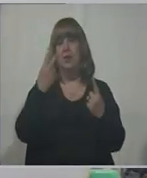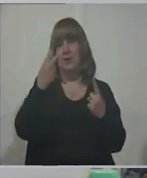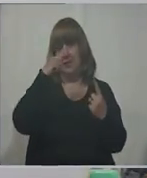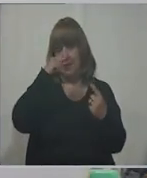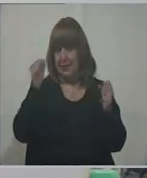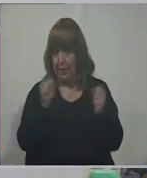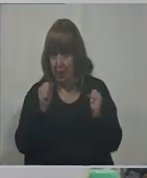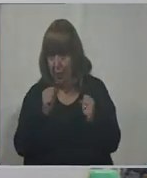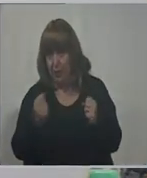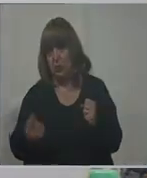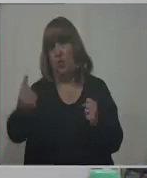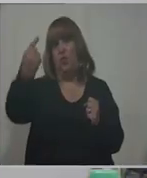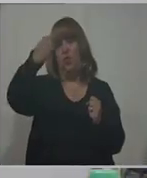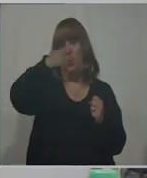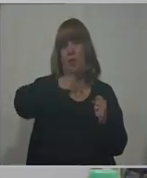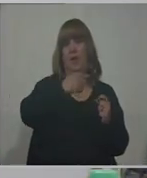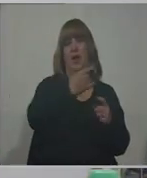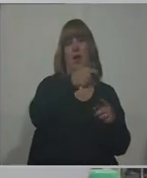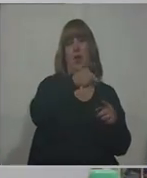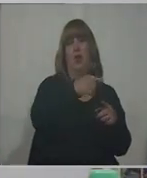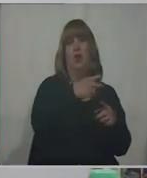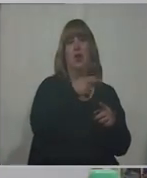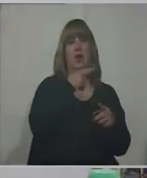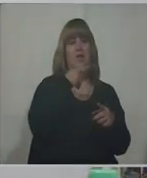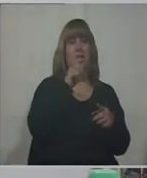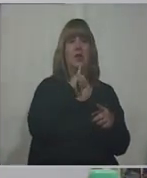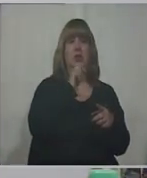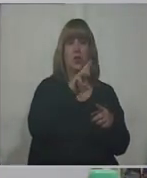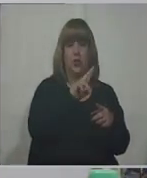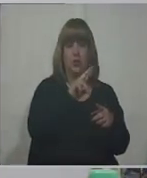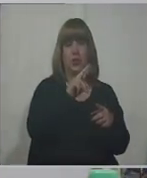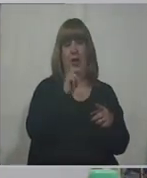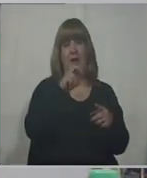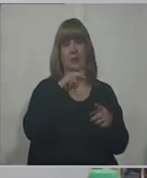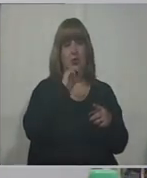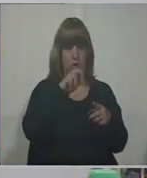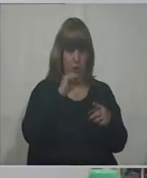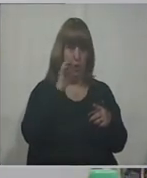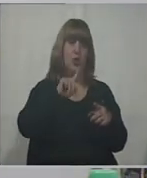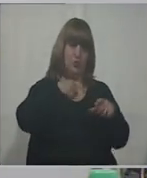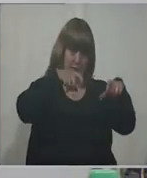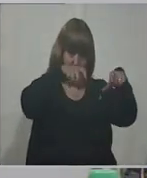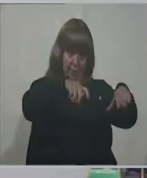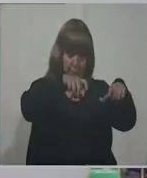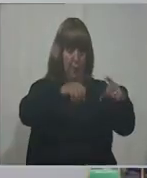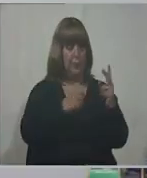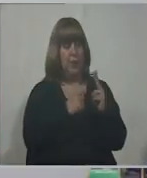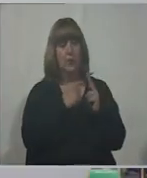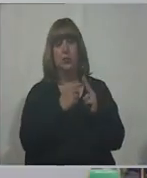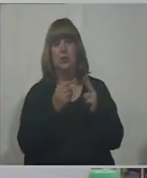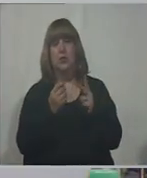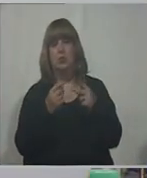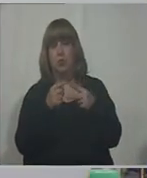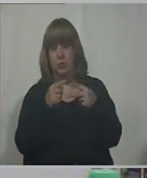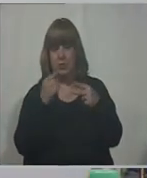mayo, aún con horario a confirmar, en el estadio Víctor Antonio Legrottaglie. Lo cierto es que la dupla técnica cuenta con